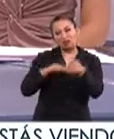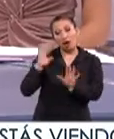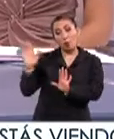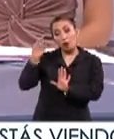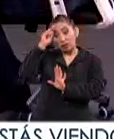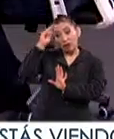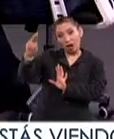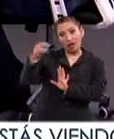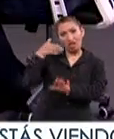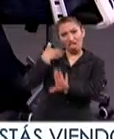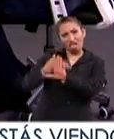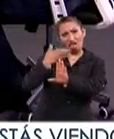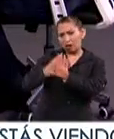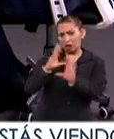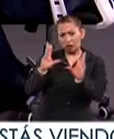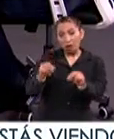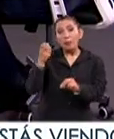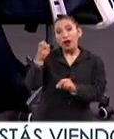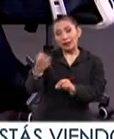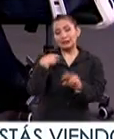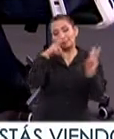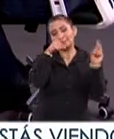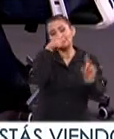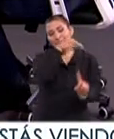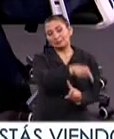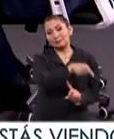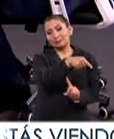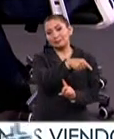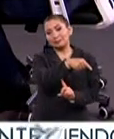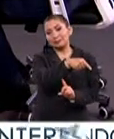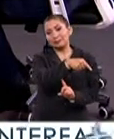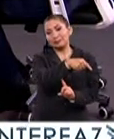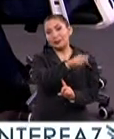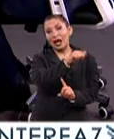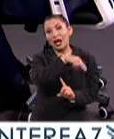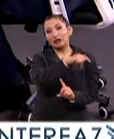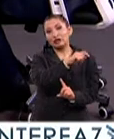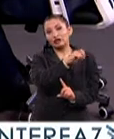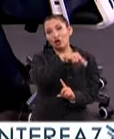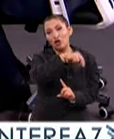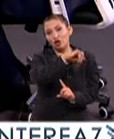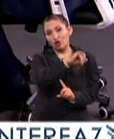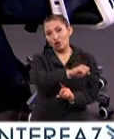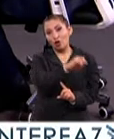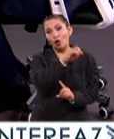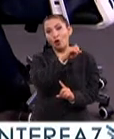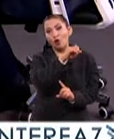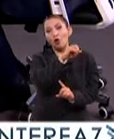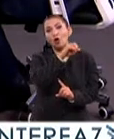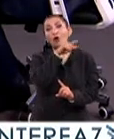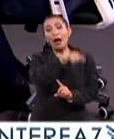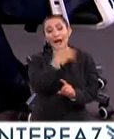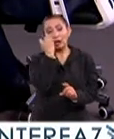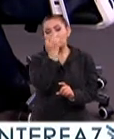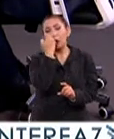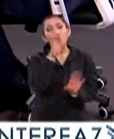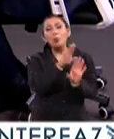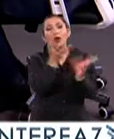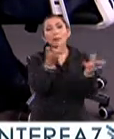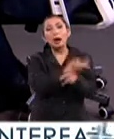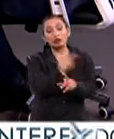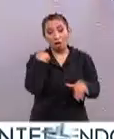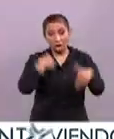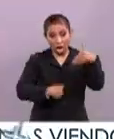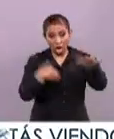ser inteligente. Y bueno, pues justo ese fue el caso de Antonio. que en la escuela, ¿cómo te iba?